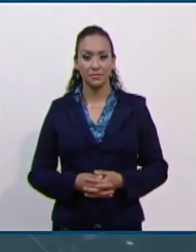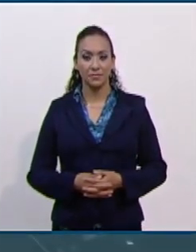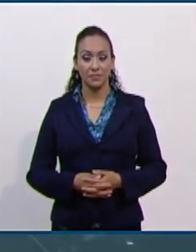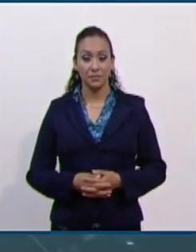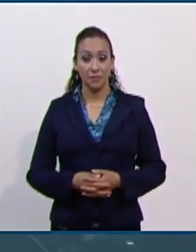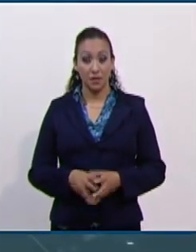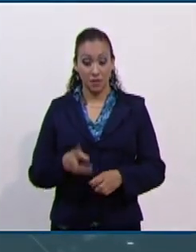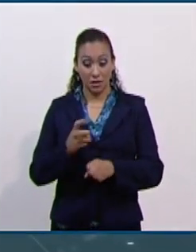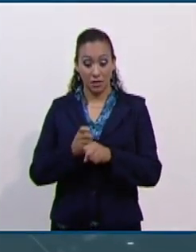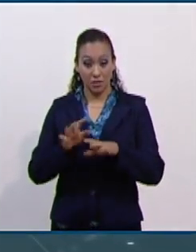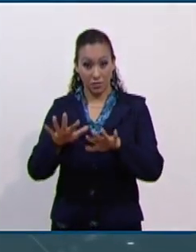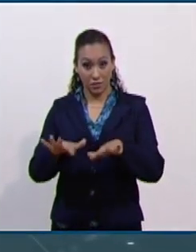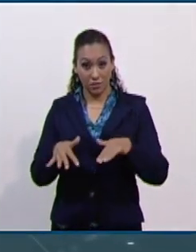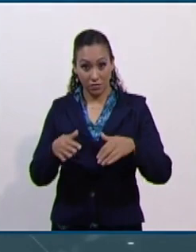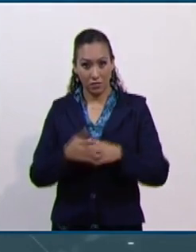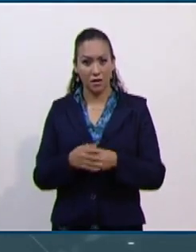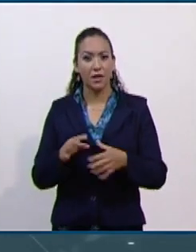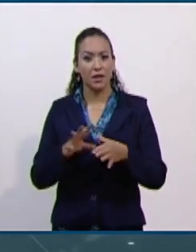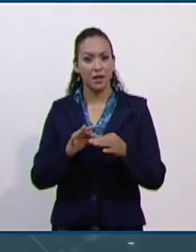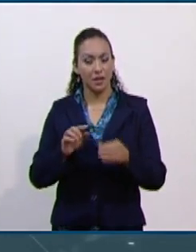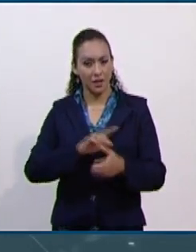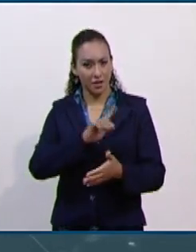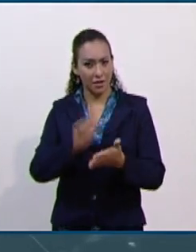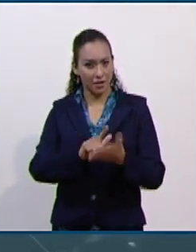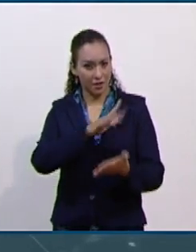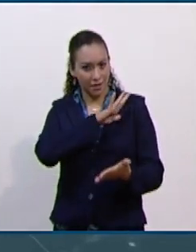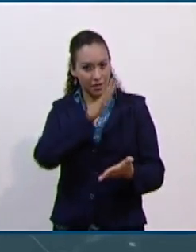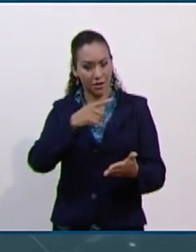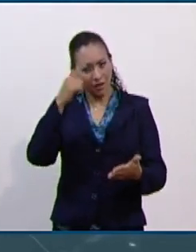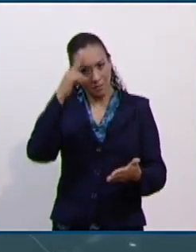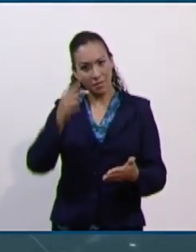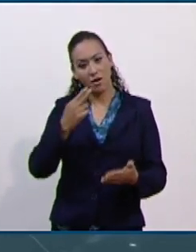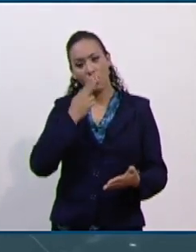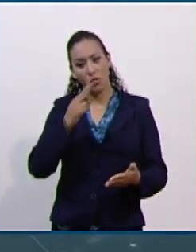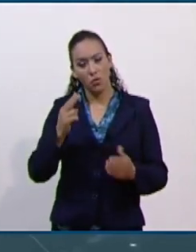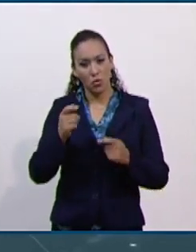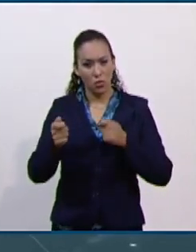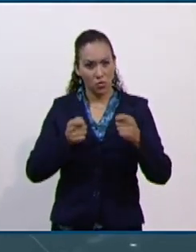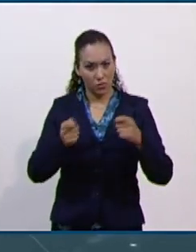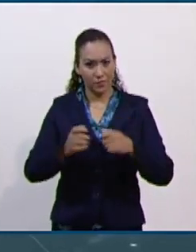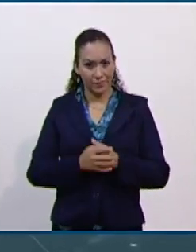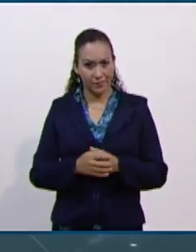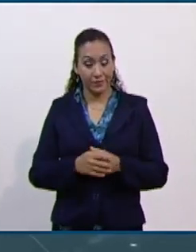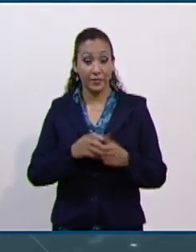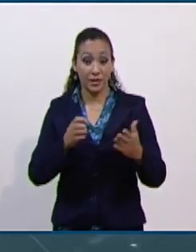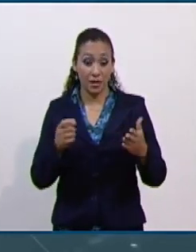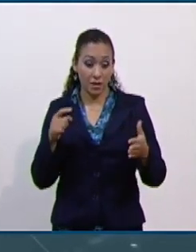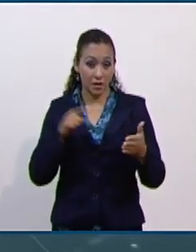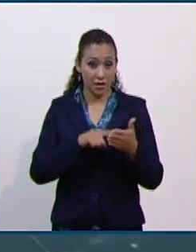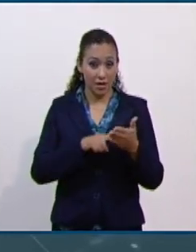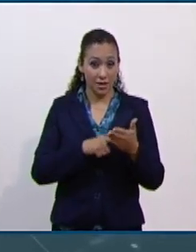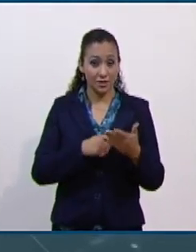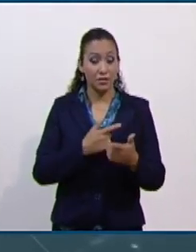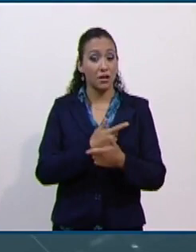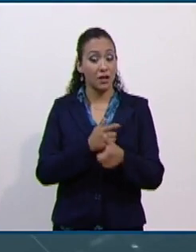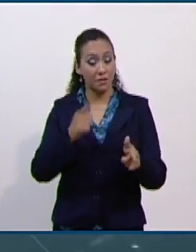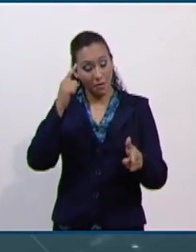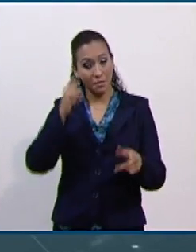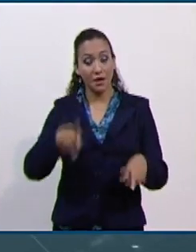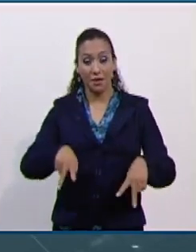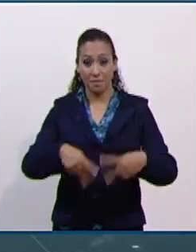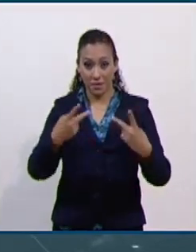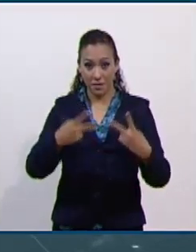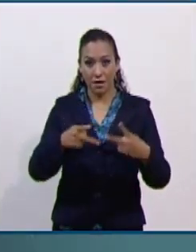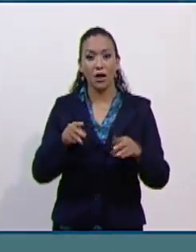La segunda sala determinó que la Ley General para el Control del Tabaco no viola los principios de libertad de comercio y de